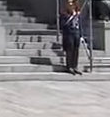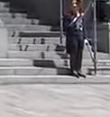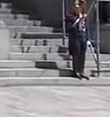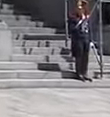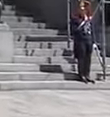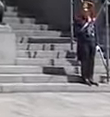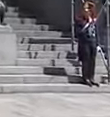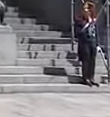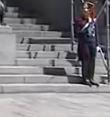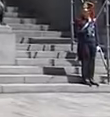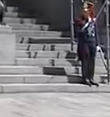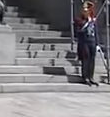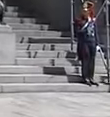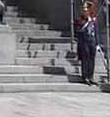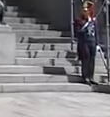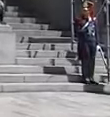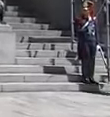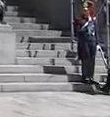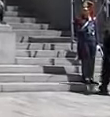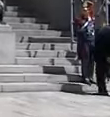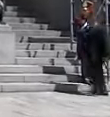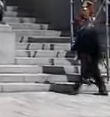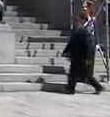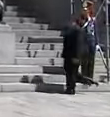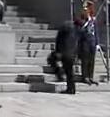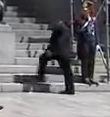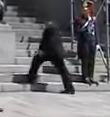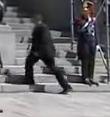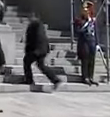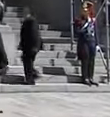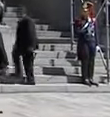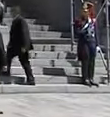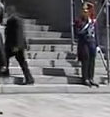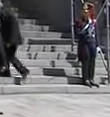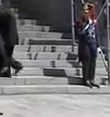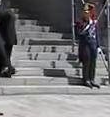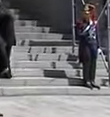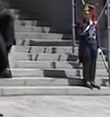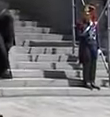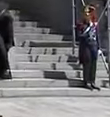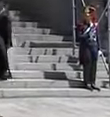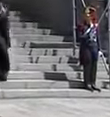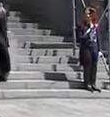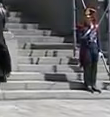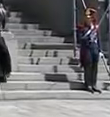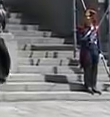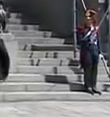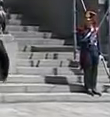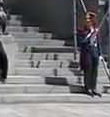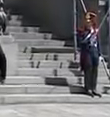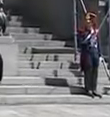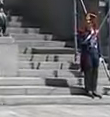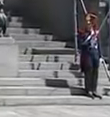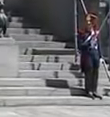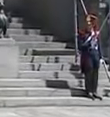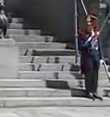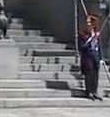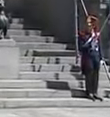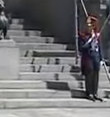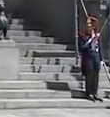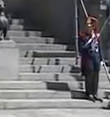y Audiencias del Senado argentino, el licenciado Nelson Perioti, y el director de Relaciones Institucionales, Ceremonial y Protocolo